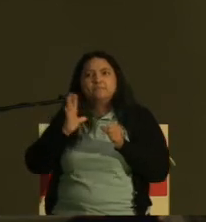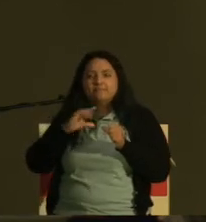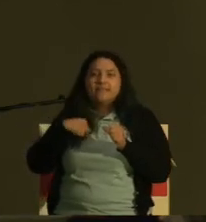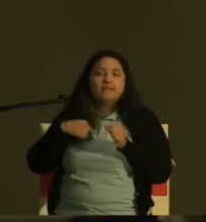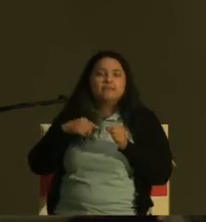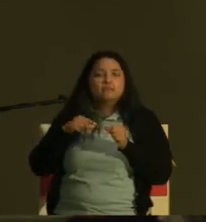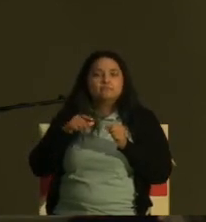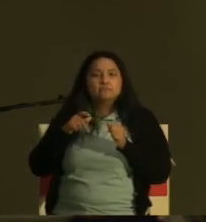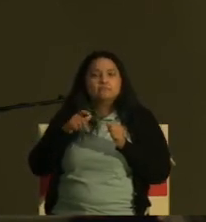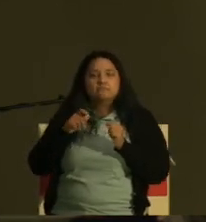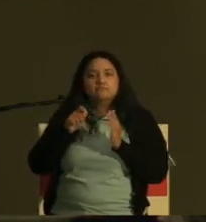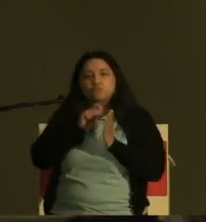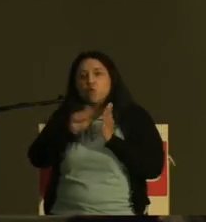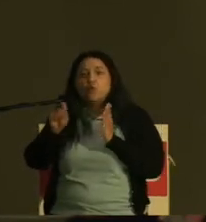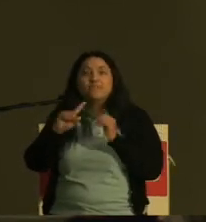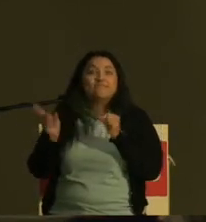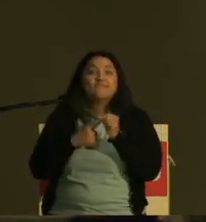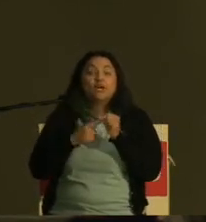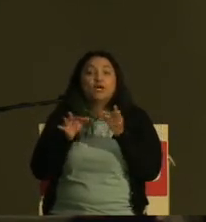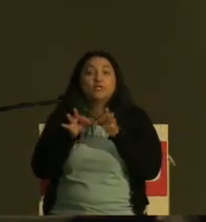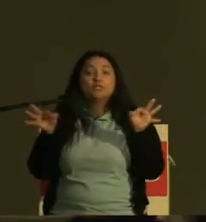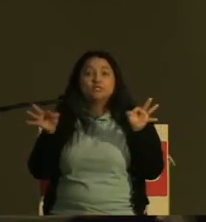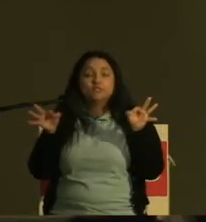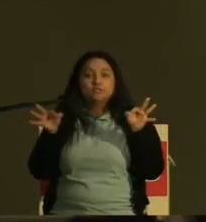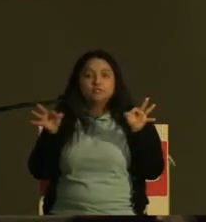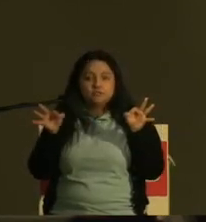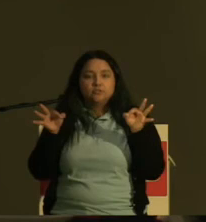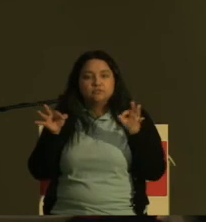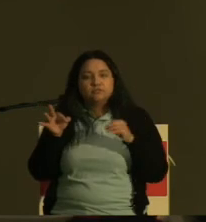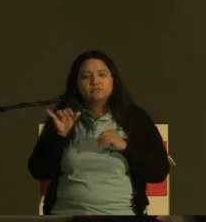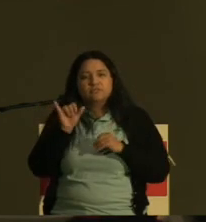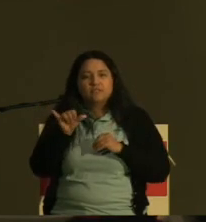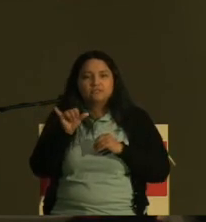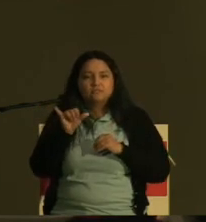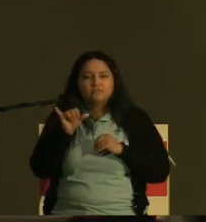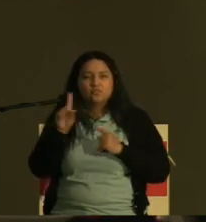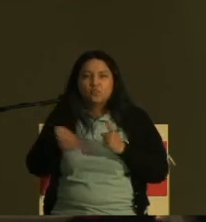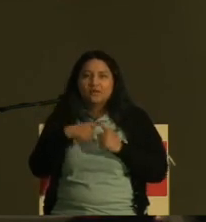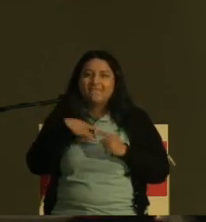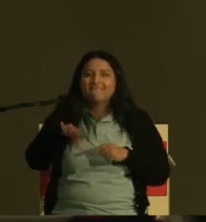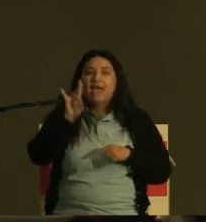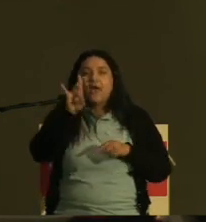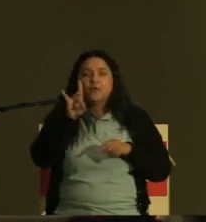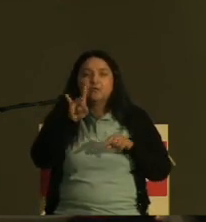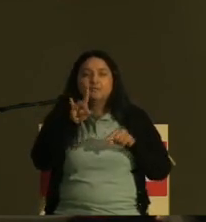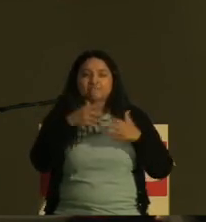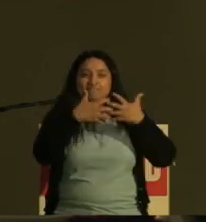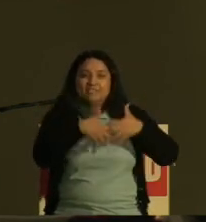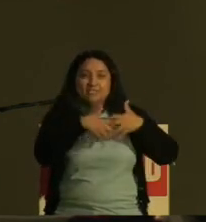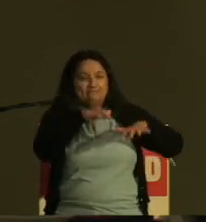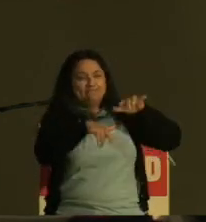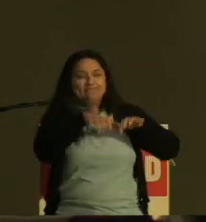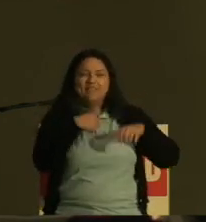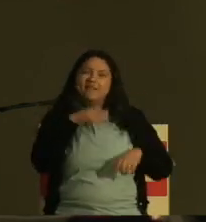frase, como en serio, ¿no? Que escribí la primera frase, que fue cuando encontré una máquina de escribir a los 9 años